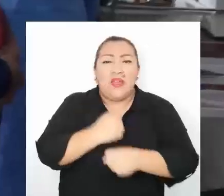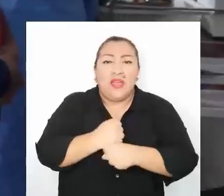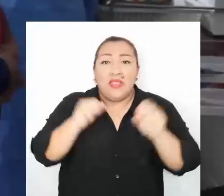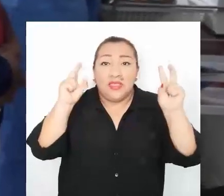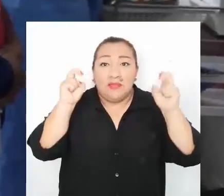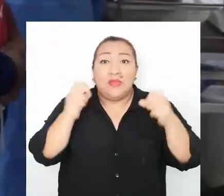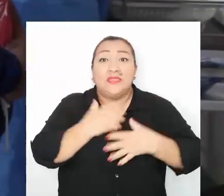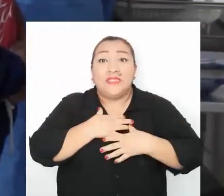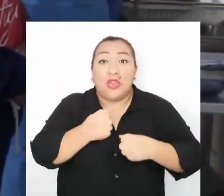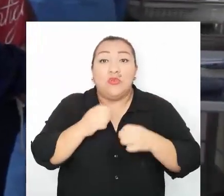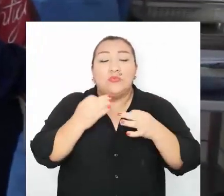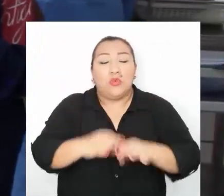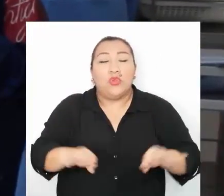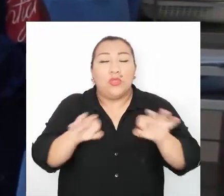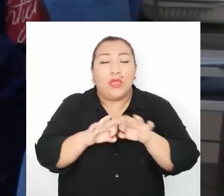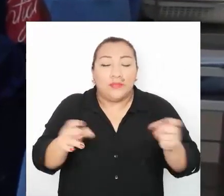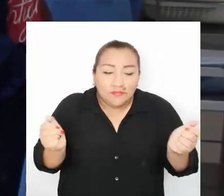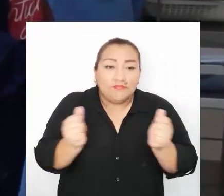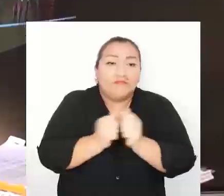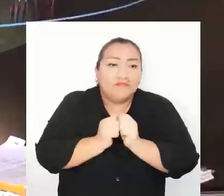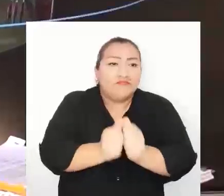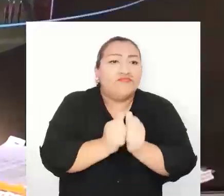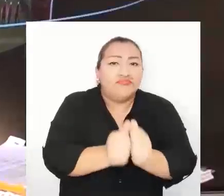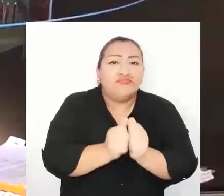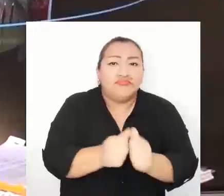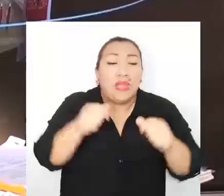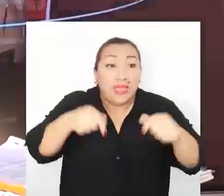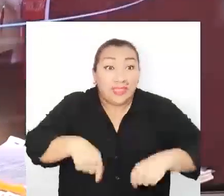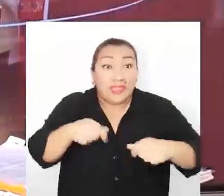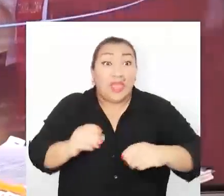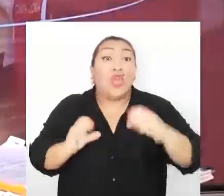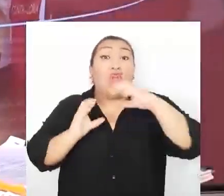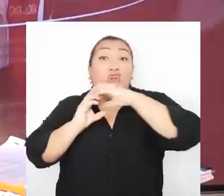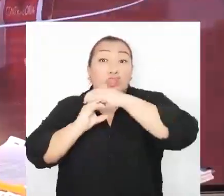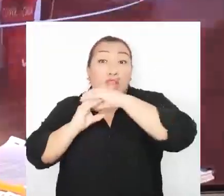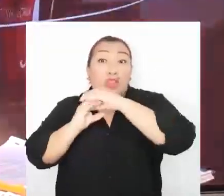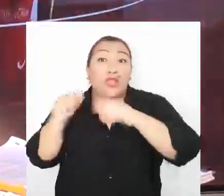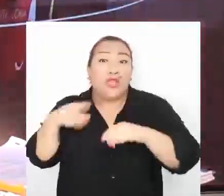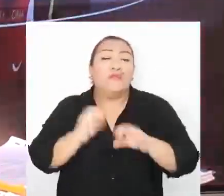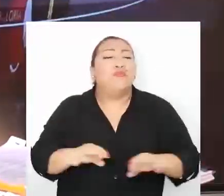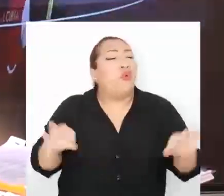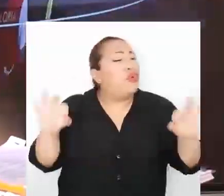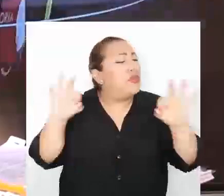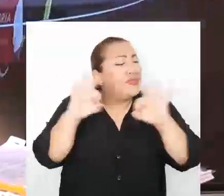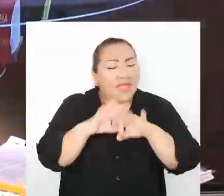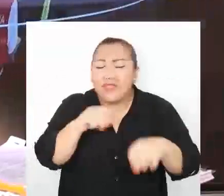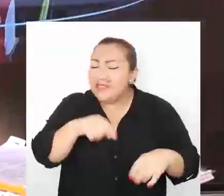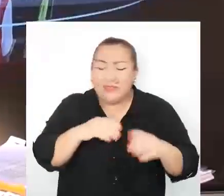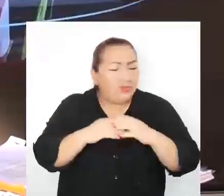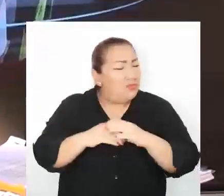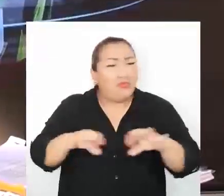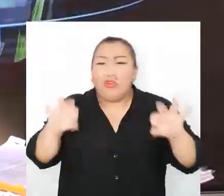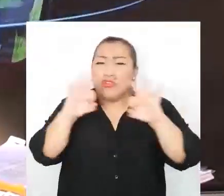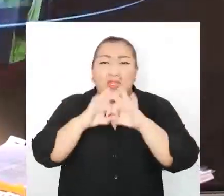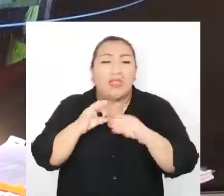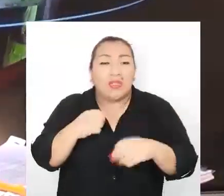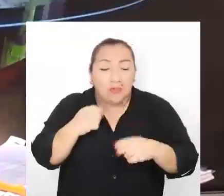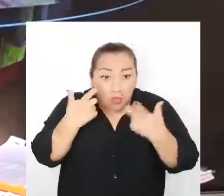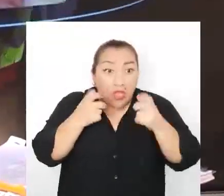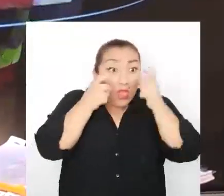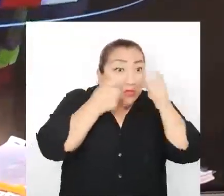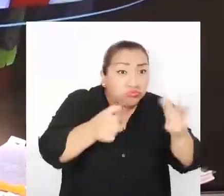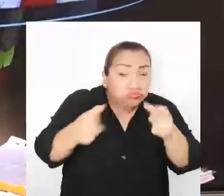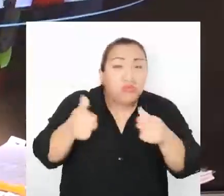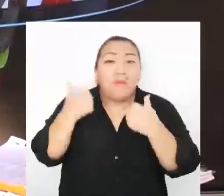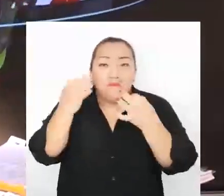presencia de la Contraloría General de la República ha sido un factor fundamental para lograr la vacunación que estamos teniendo en este momento. Y en